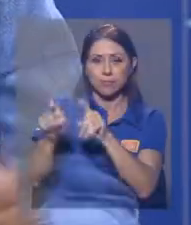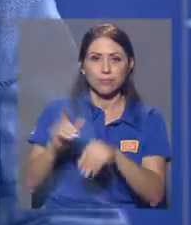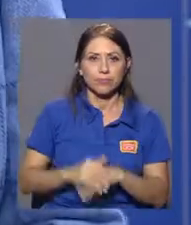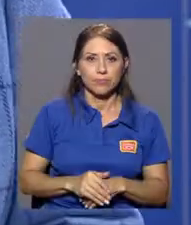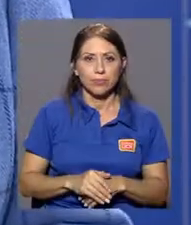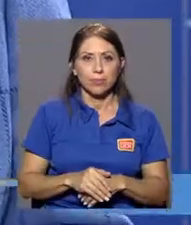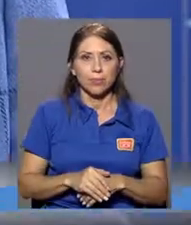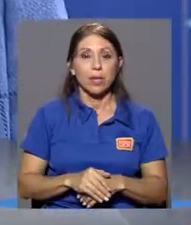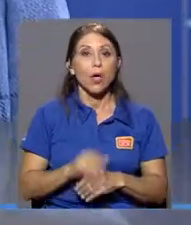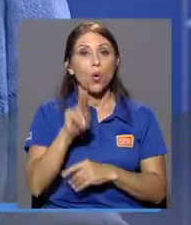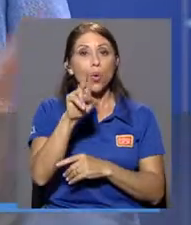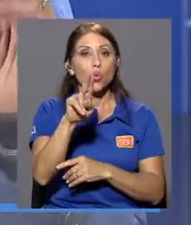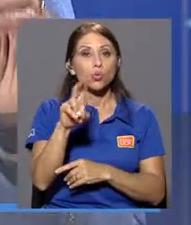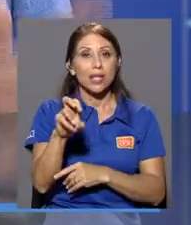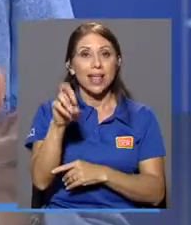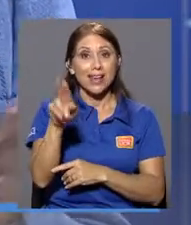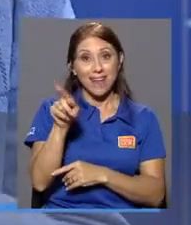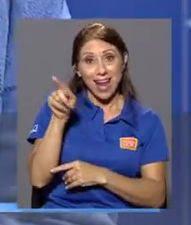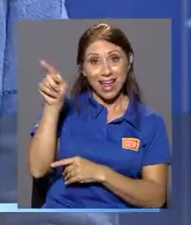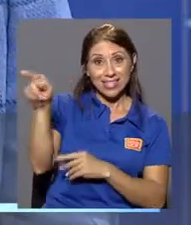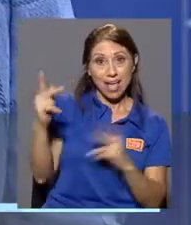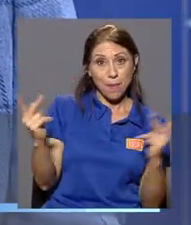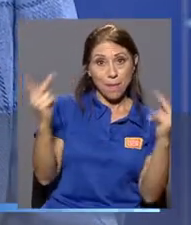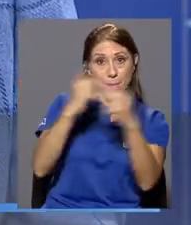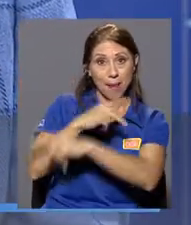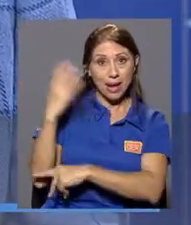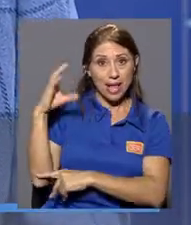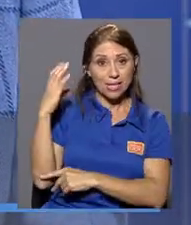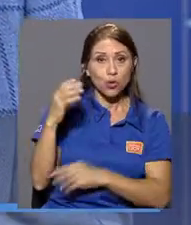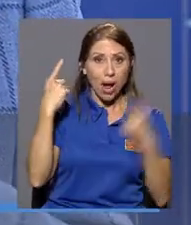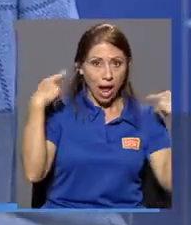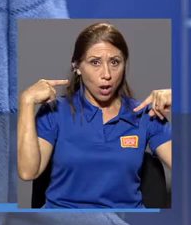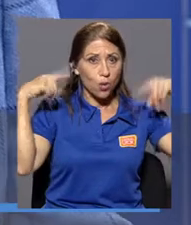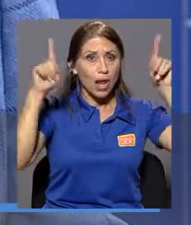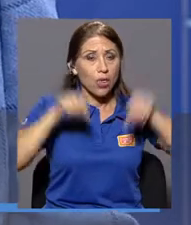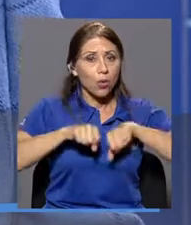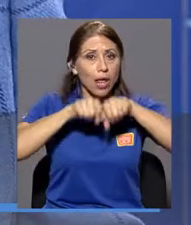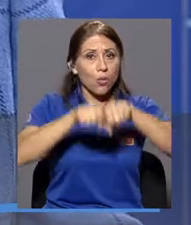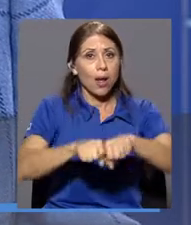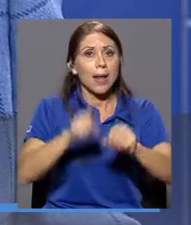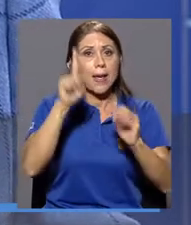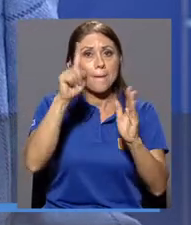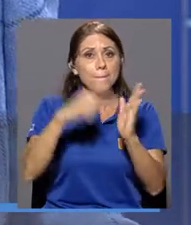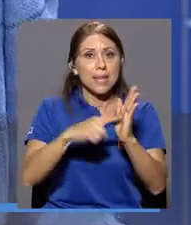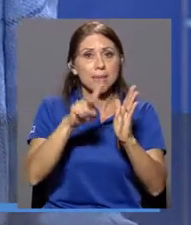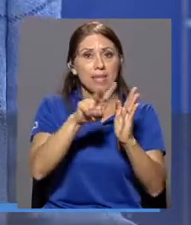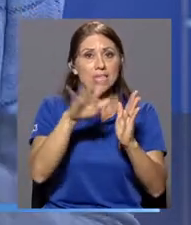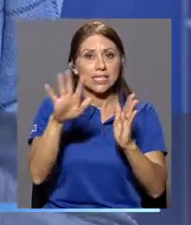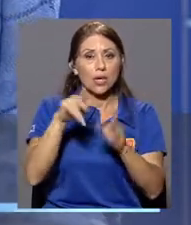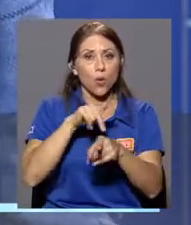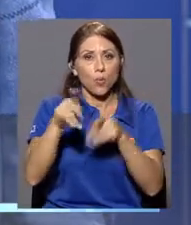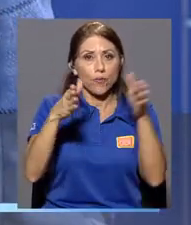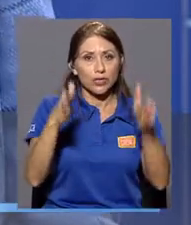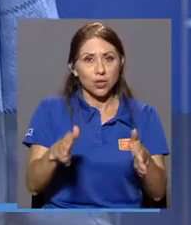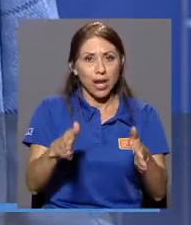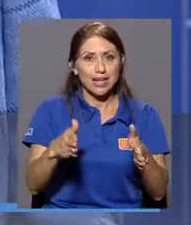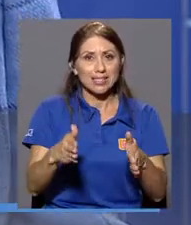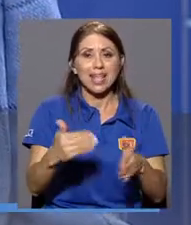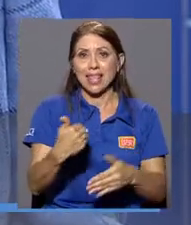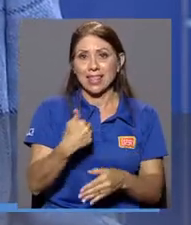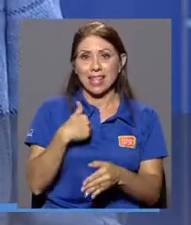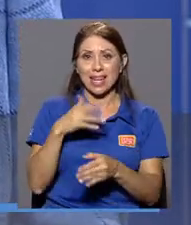El recinto de la Universidad de Costa Rica allá en Paraíso ha logrado graduar hasta el momento 1025 profesionales y tiene 6